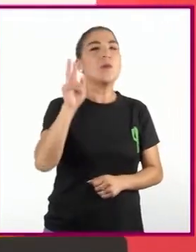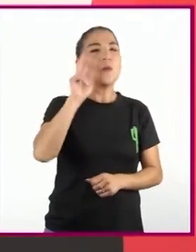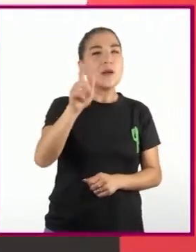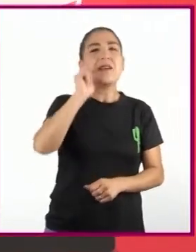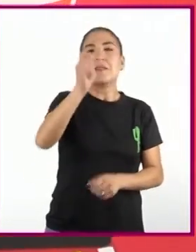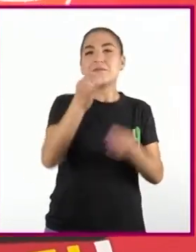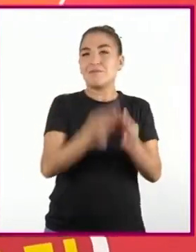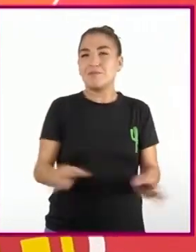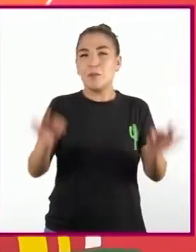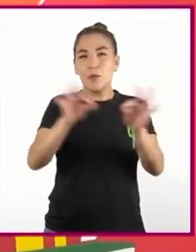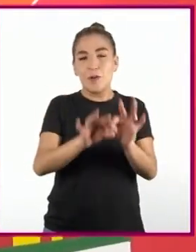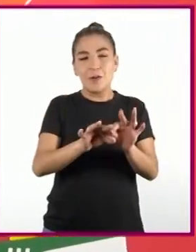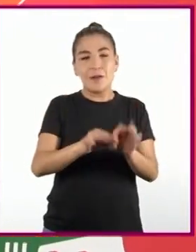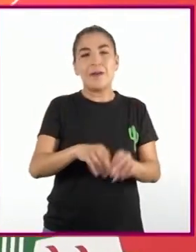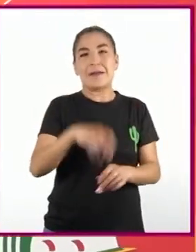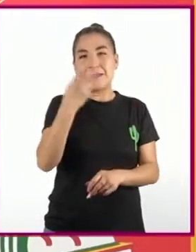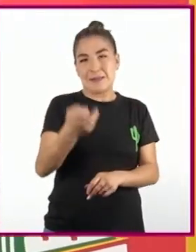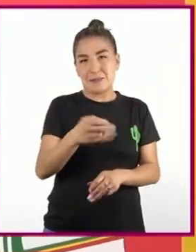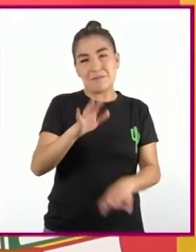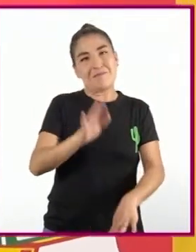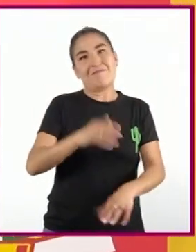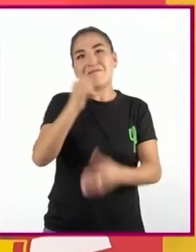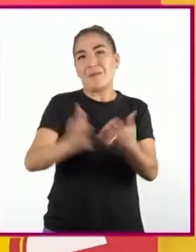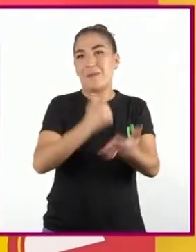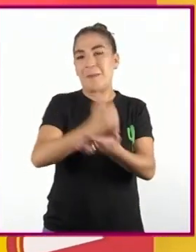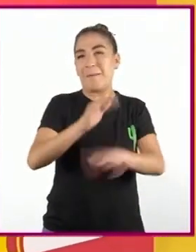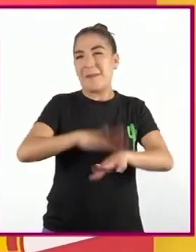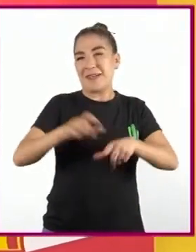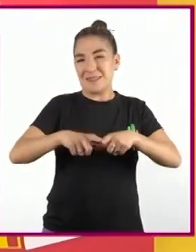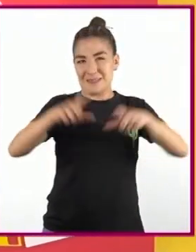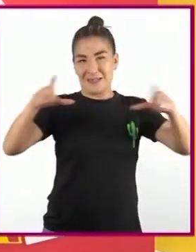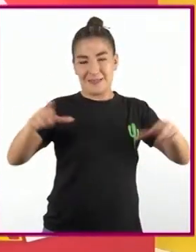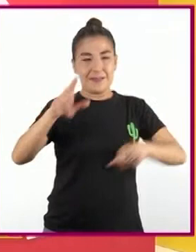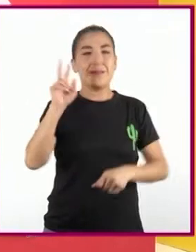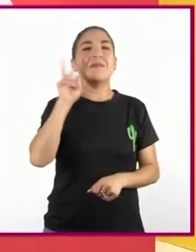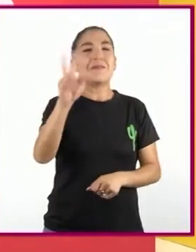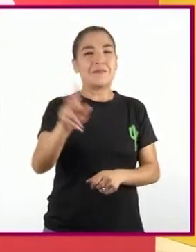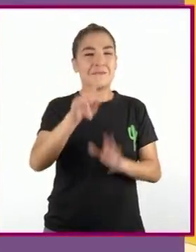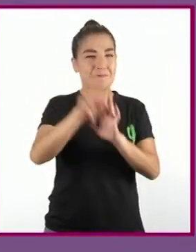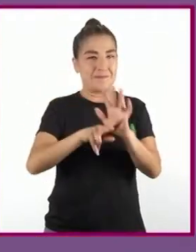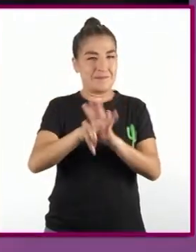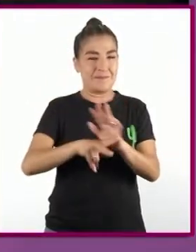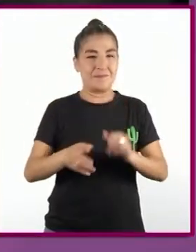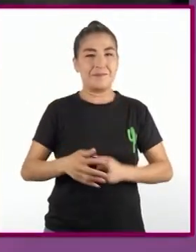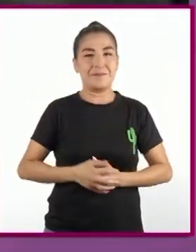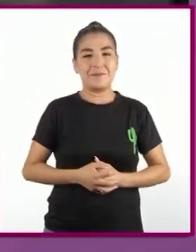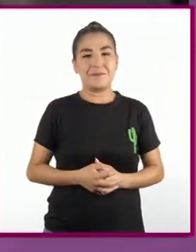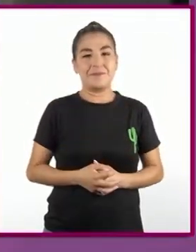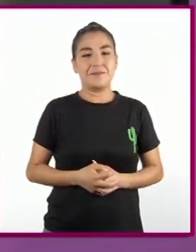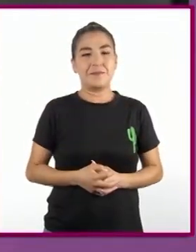la importancia que tuvo esta enorme ciudad. Veamos el siguiente video.